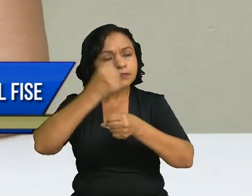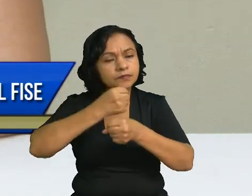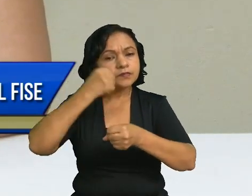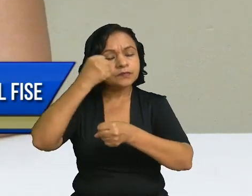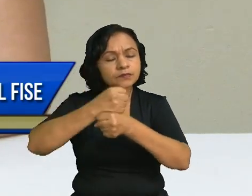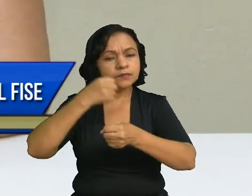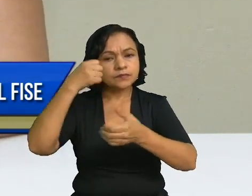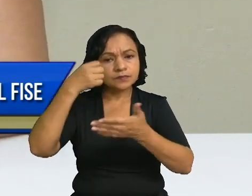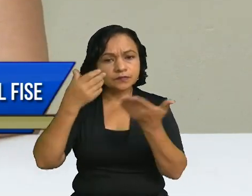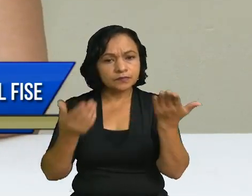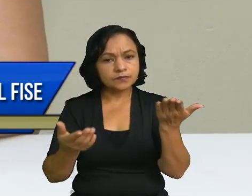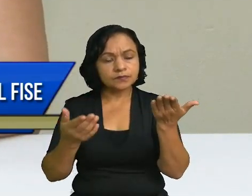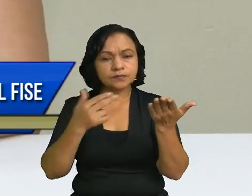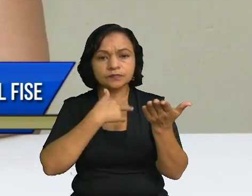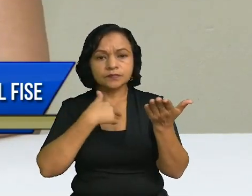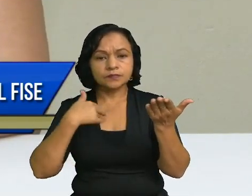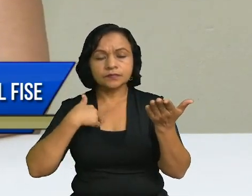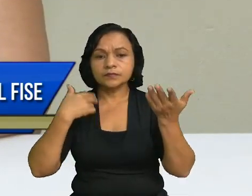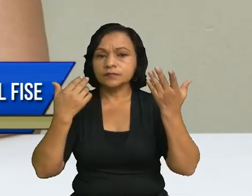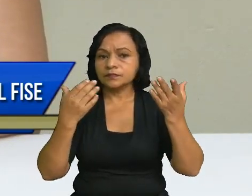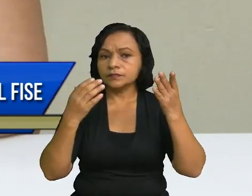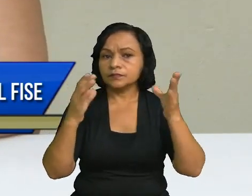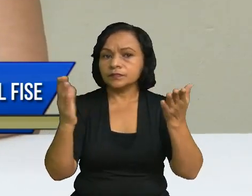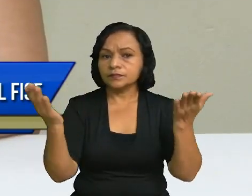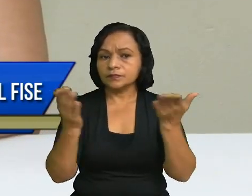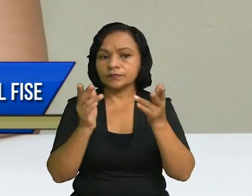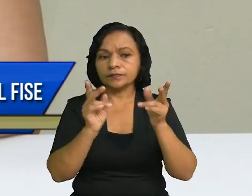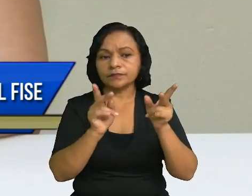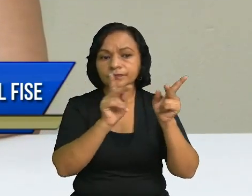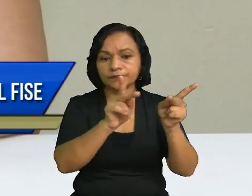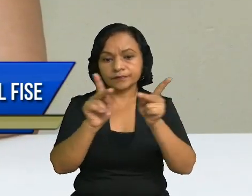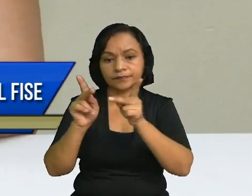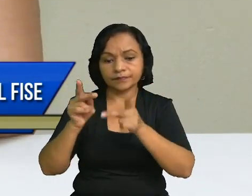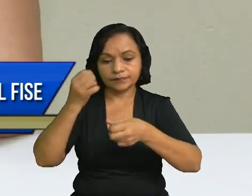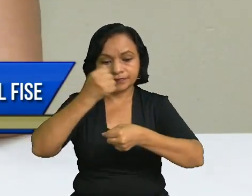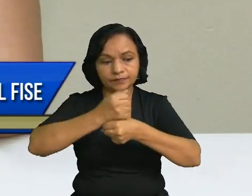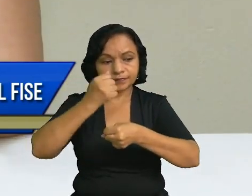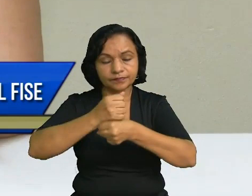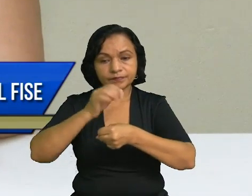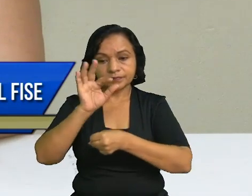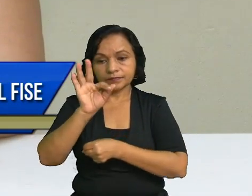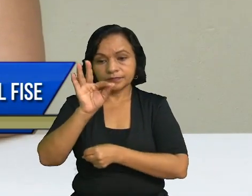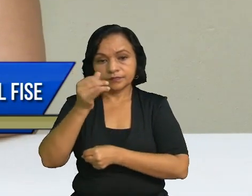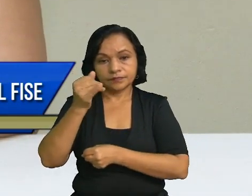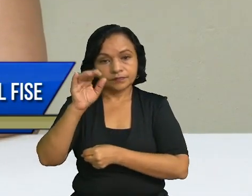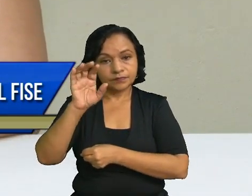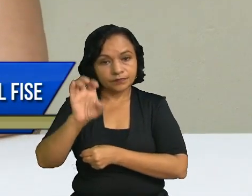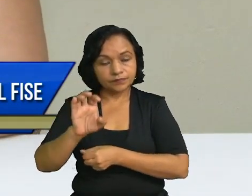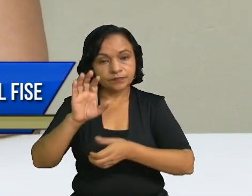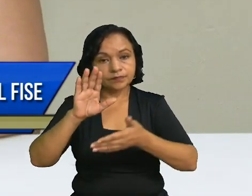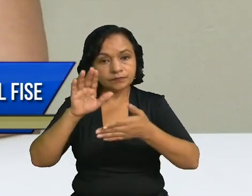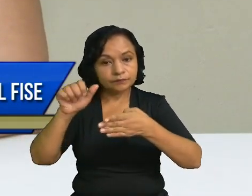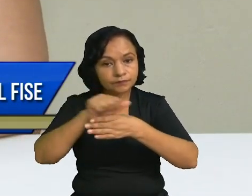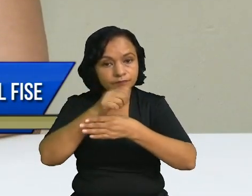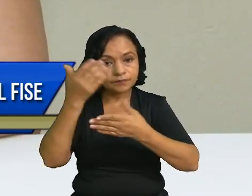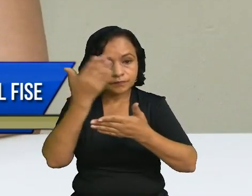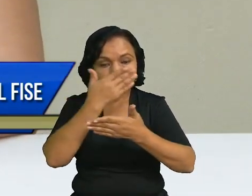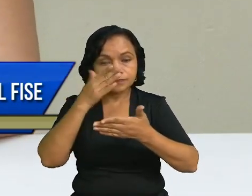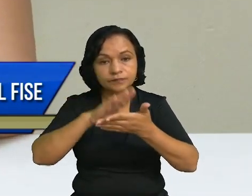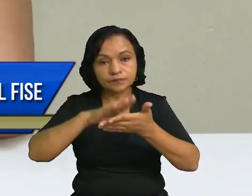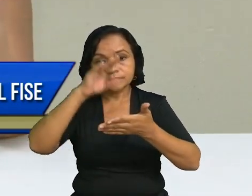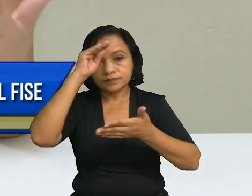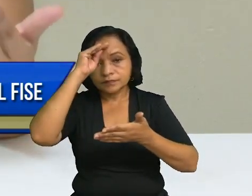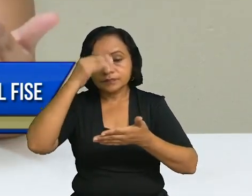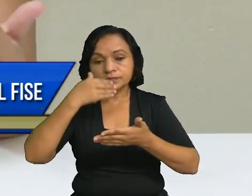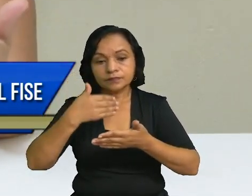por generar condiciones en el personal fisher para la preparación de su personal de cara a